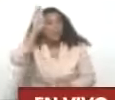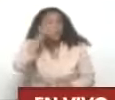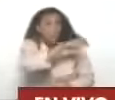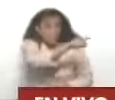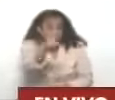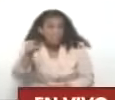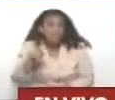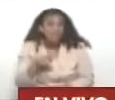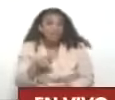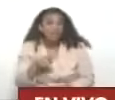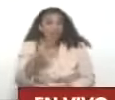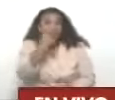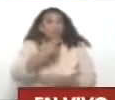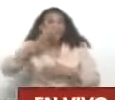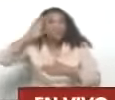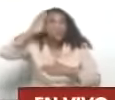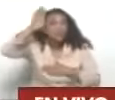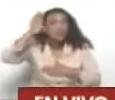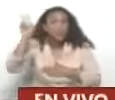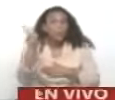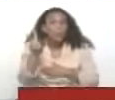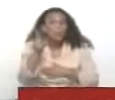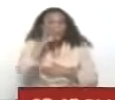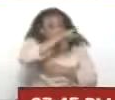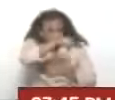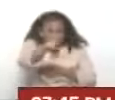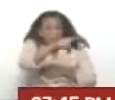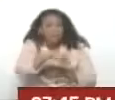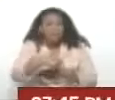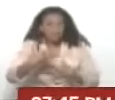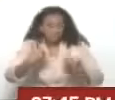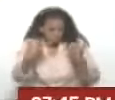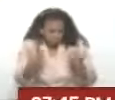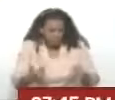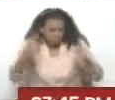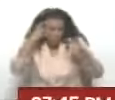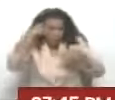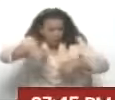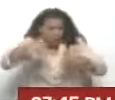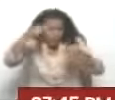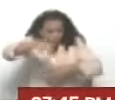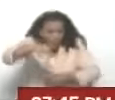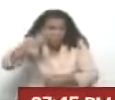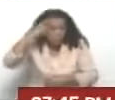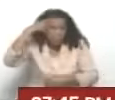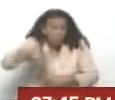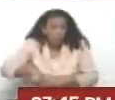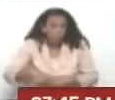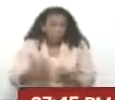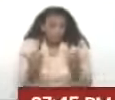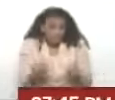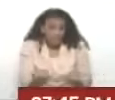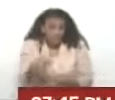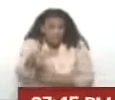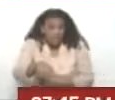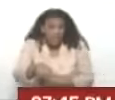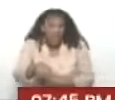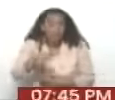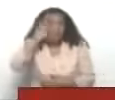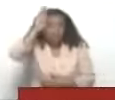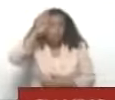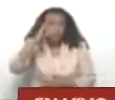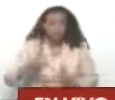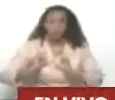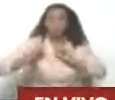ustedes no son una promesa de futuro, ustedes ya son presentes. Y si son protagonistas del presente, ya el futuro